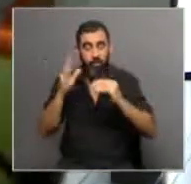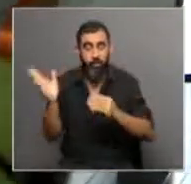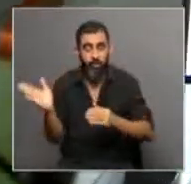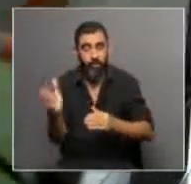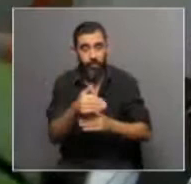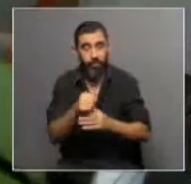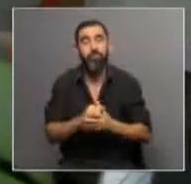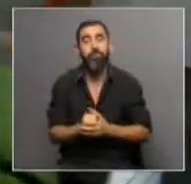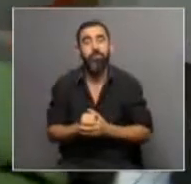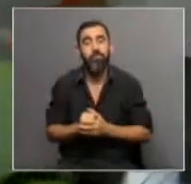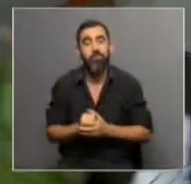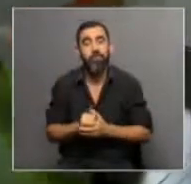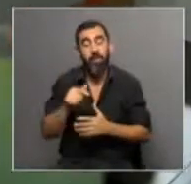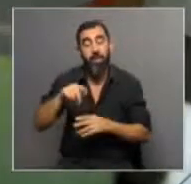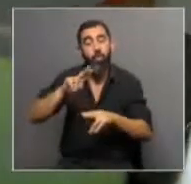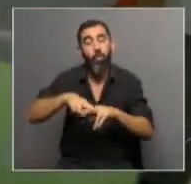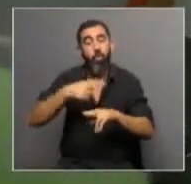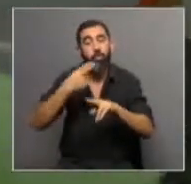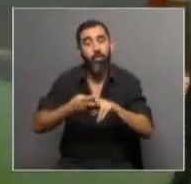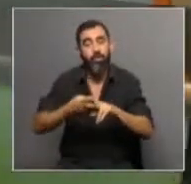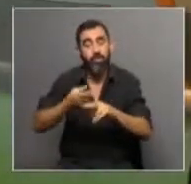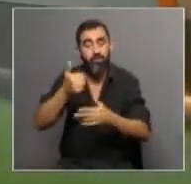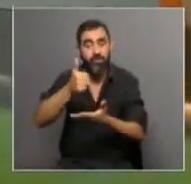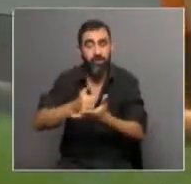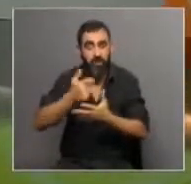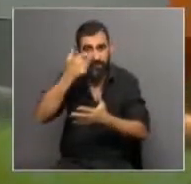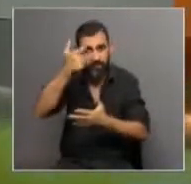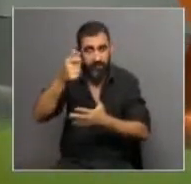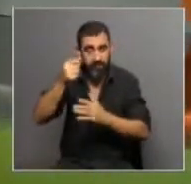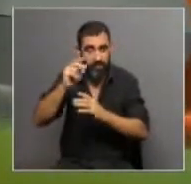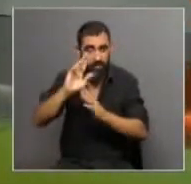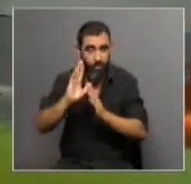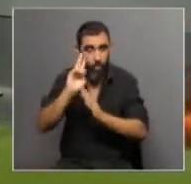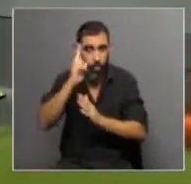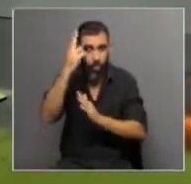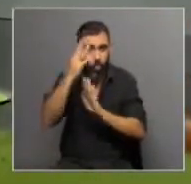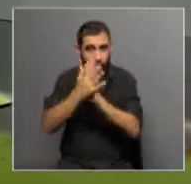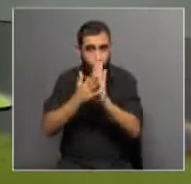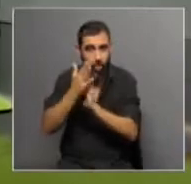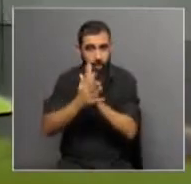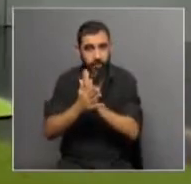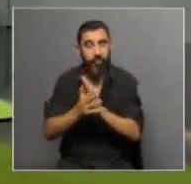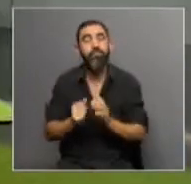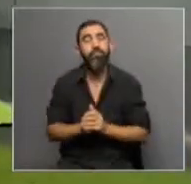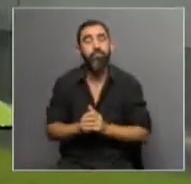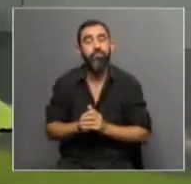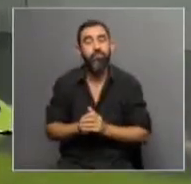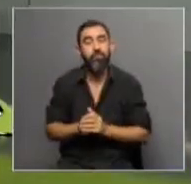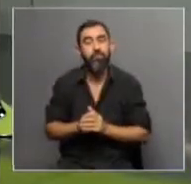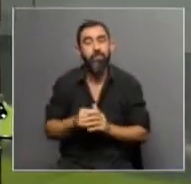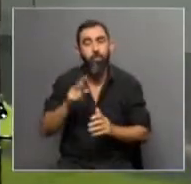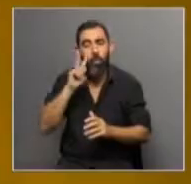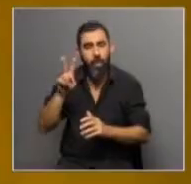a todos. Y bueno, aquí estamos nuevamente con más Ciencia Nacional. Está muy bien. Daniela, a ver, anduviste